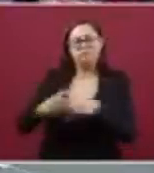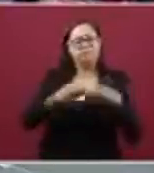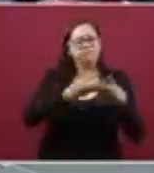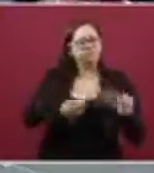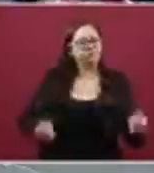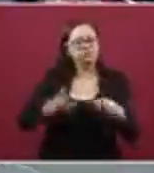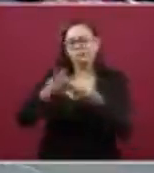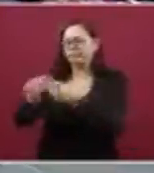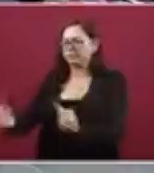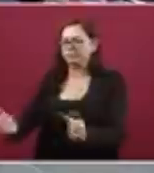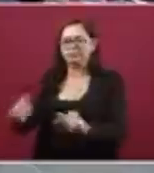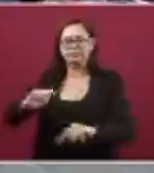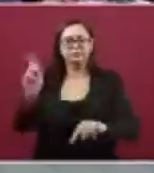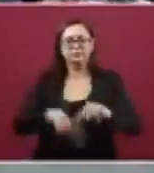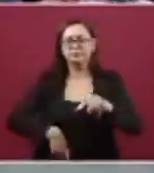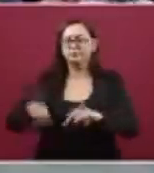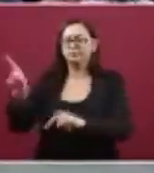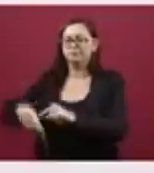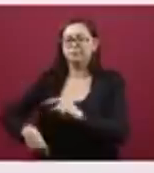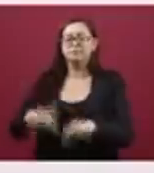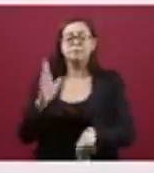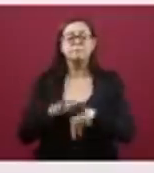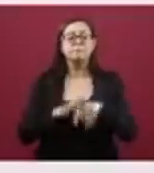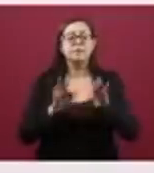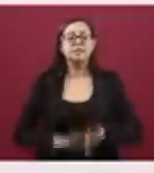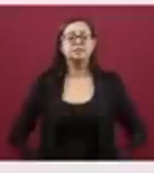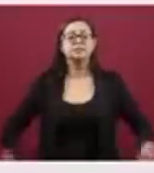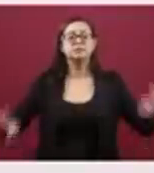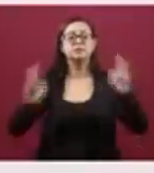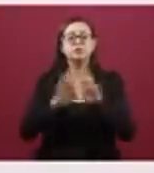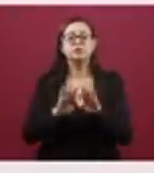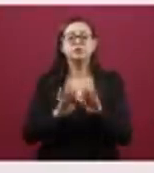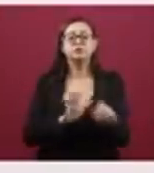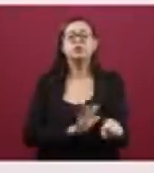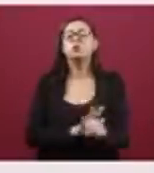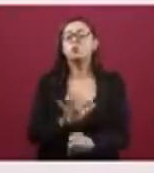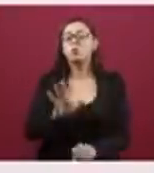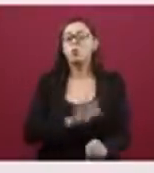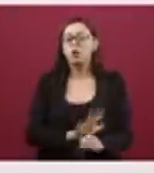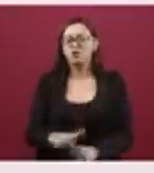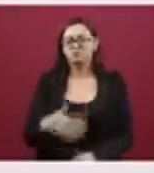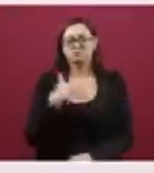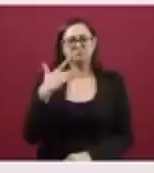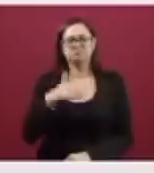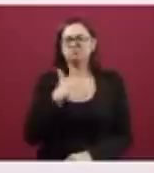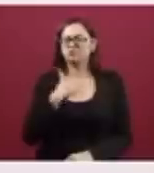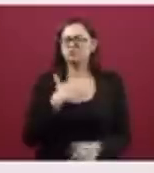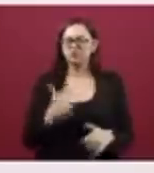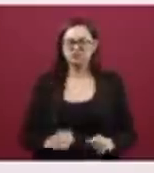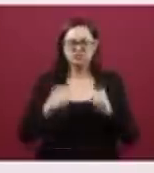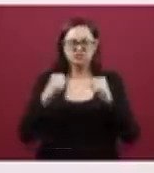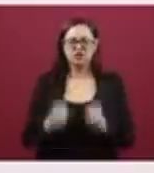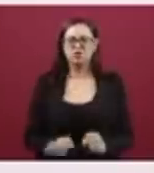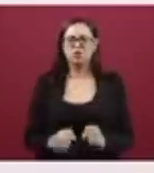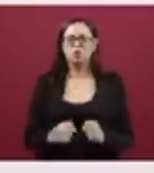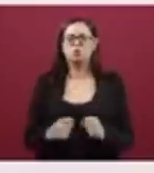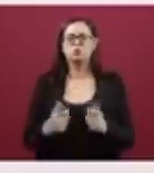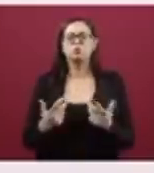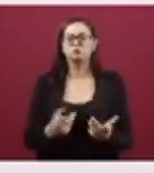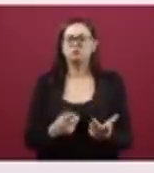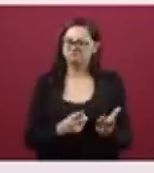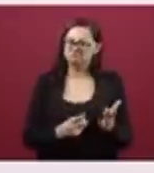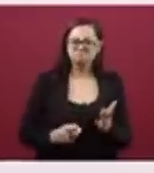considero más importante, mantenemos la firme convicción de no